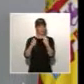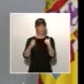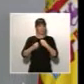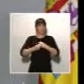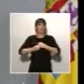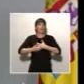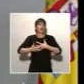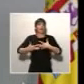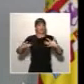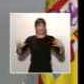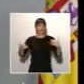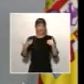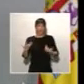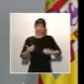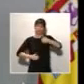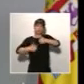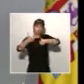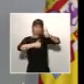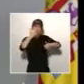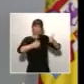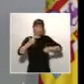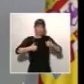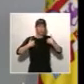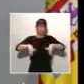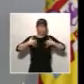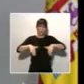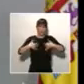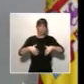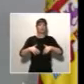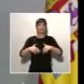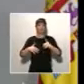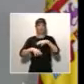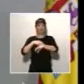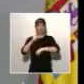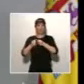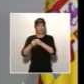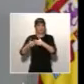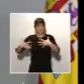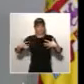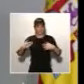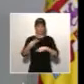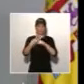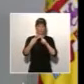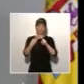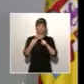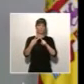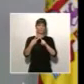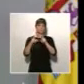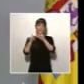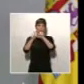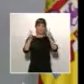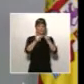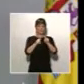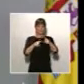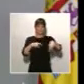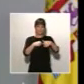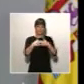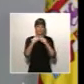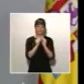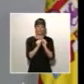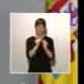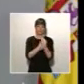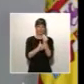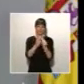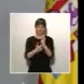altamente competitivo y agresivo. En segundo lugar, estamos apoyando a las empresas fabricantes nacionales para